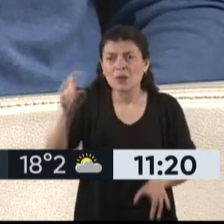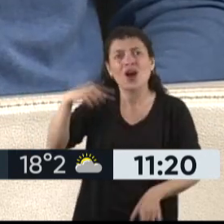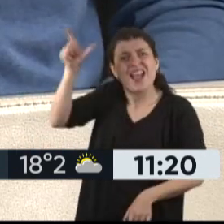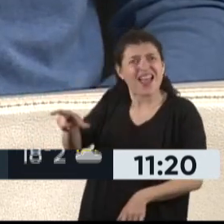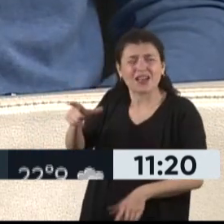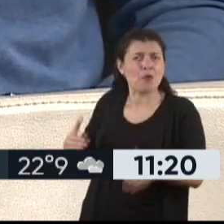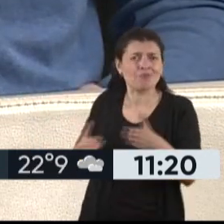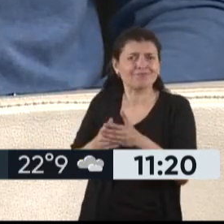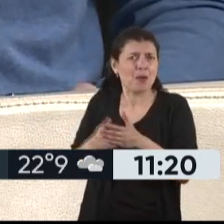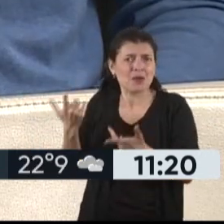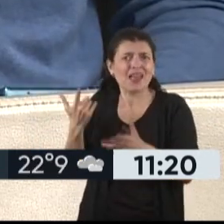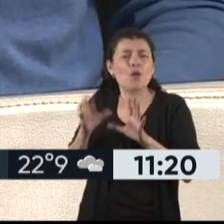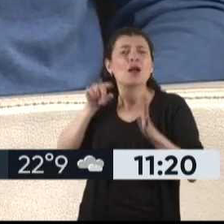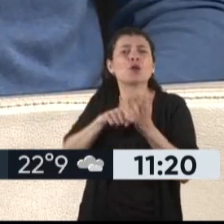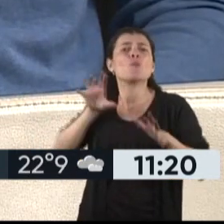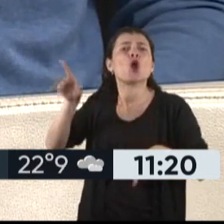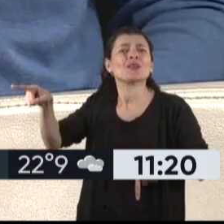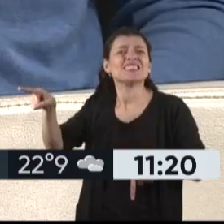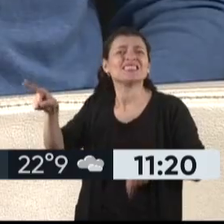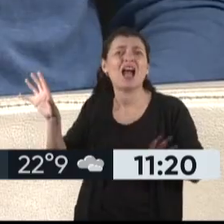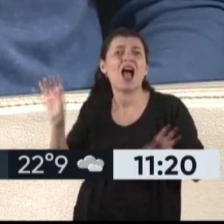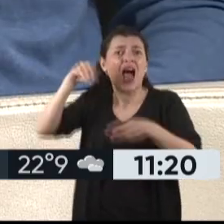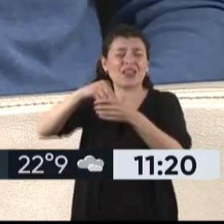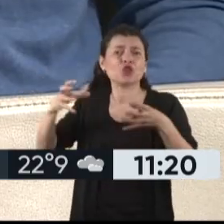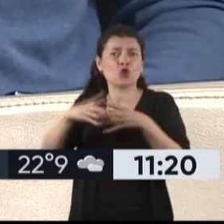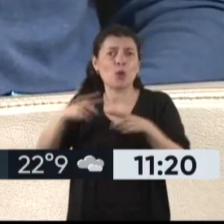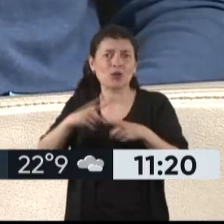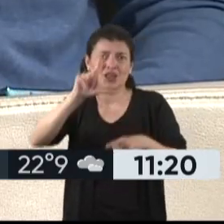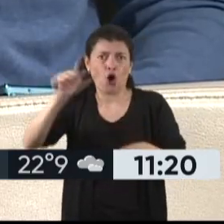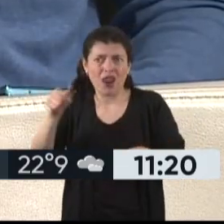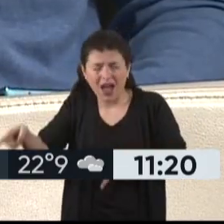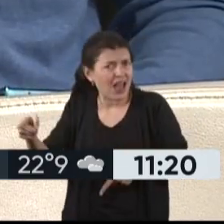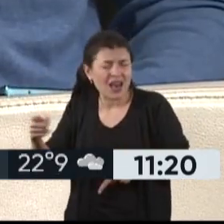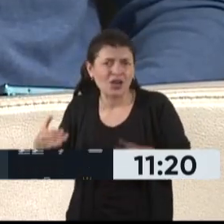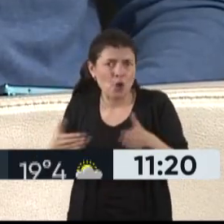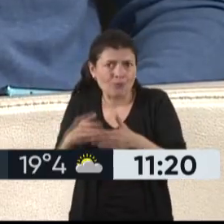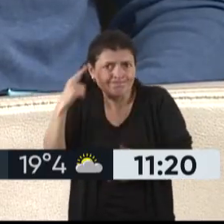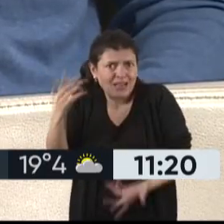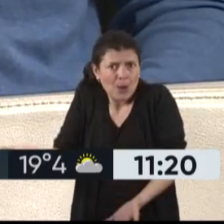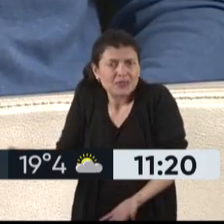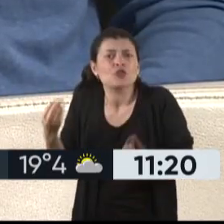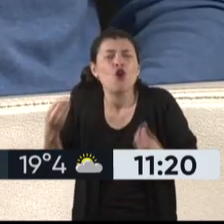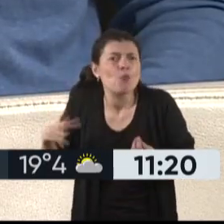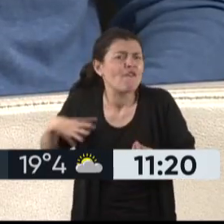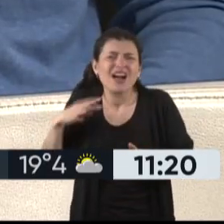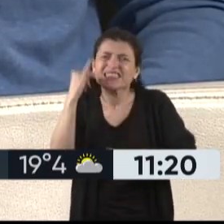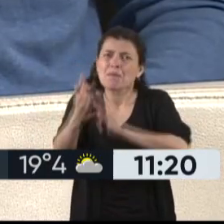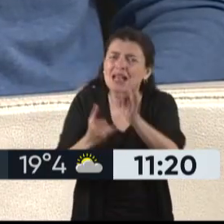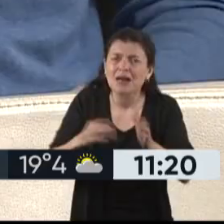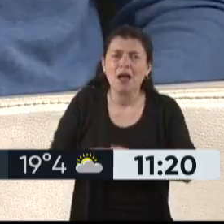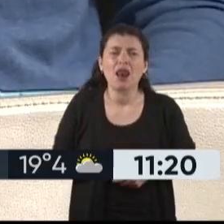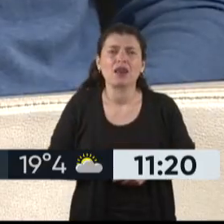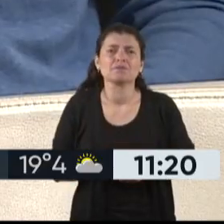candidato que tiene Milei y el gobierno aquí? Si le alcanza con tan poco al presidente, quien dice quien las hace y las paga.